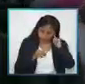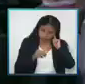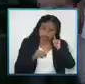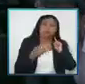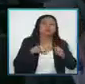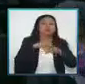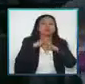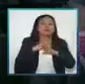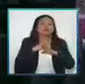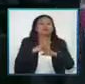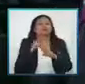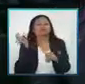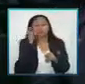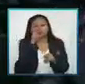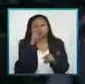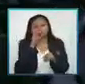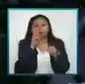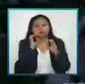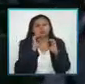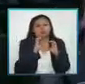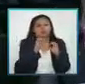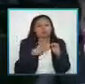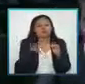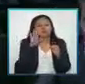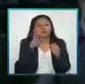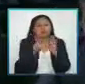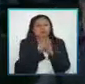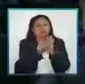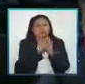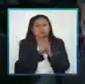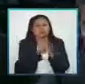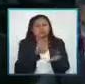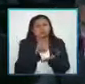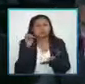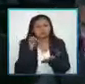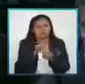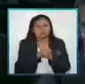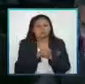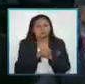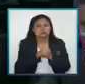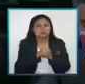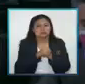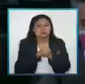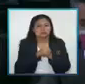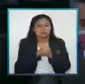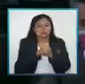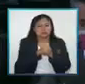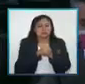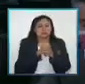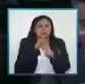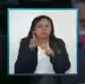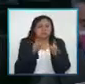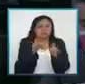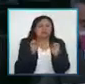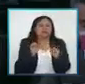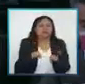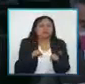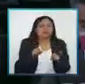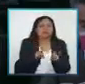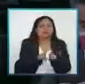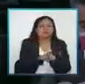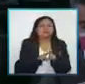Velar por el estricto cumplimiento de las leyes del país. La pregunta es